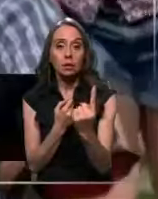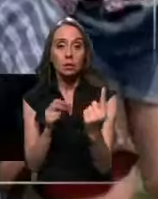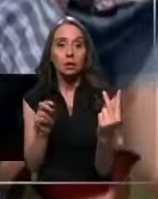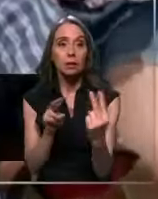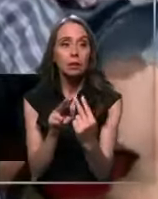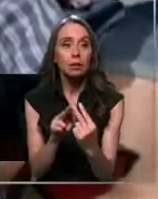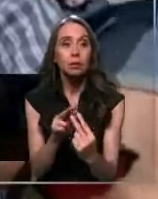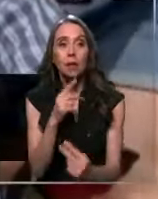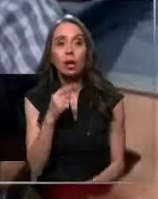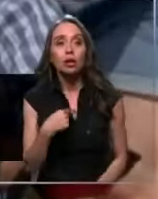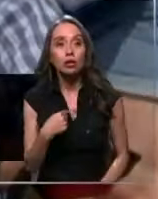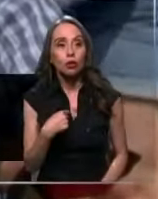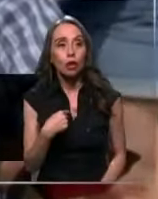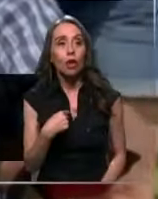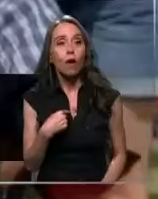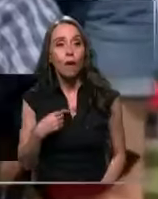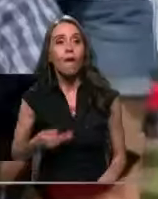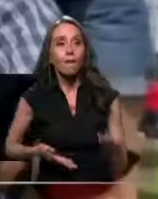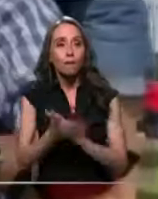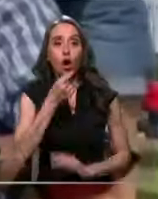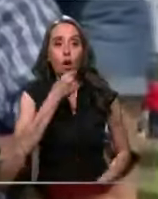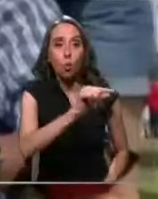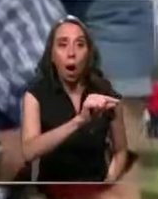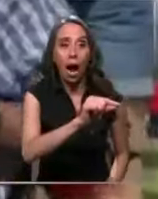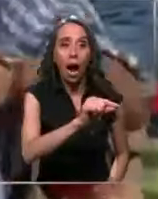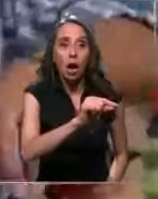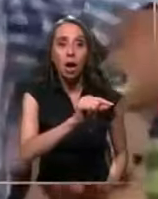I'm gonna get there as quick as I can.